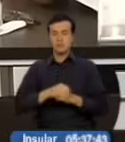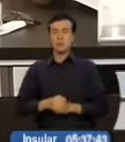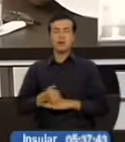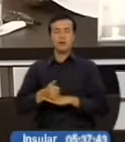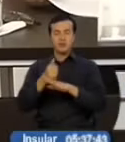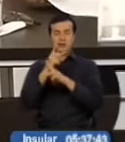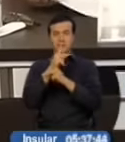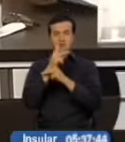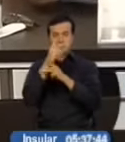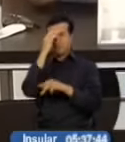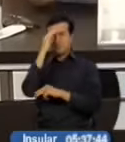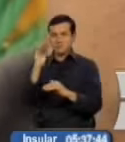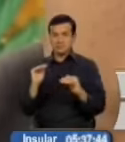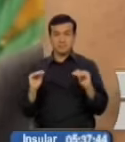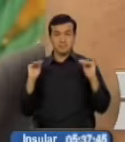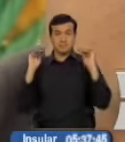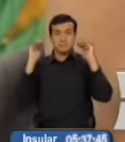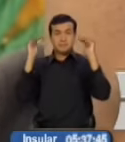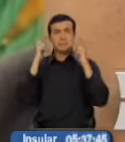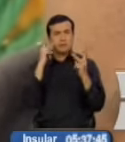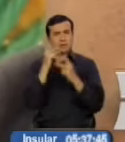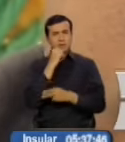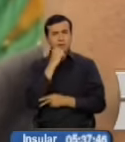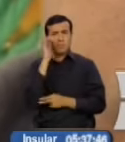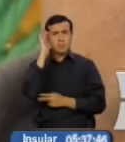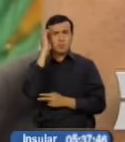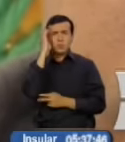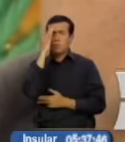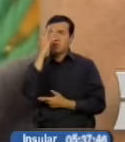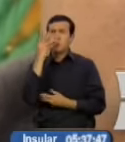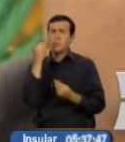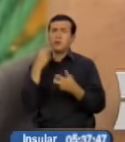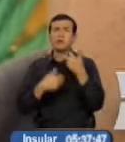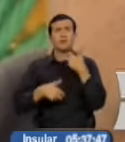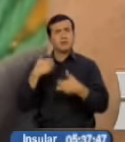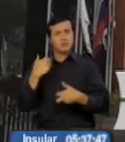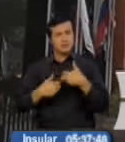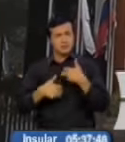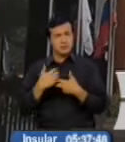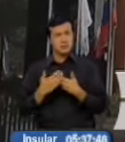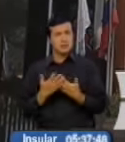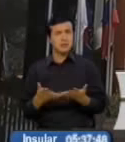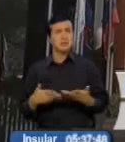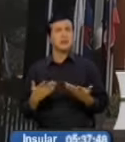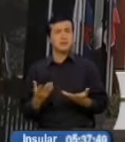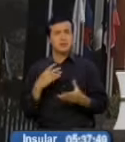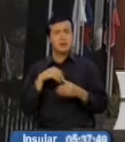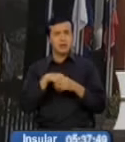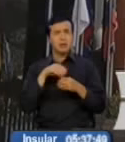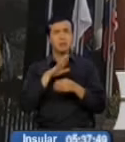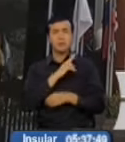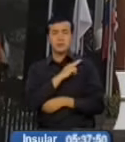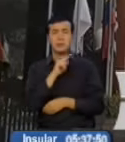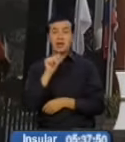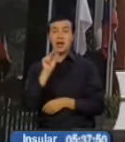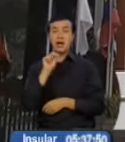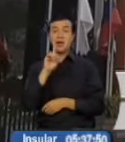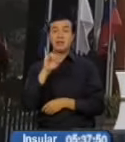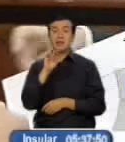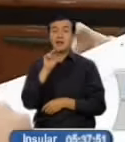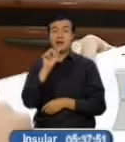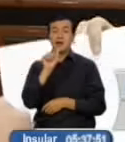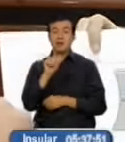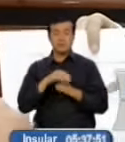Autoridades del Consejo de Educación Superior mostraron su preocupación ante las irregularidades administrativas que se habrían encontrado en la Universidad Andina Simón